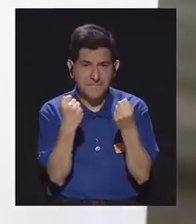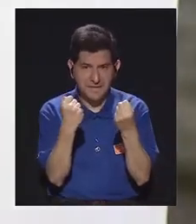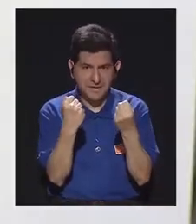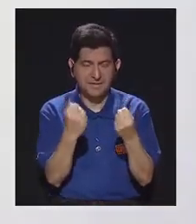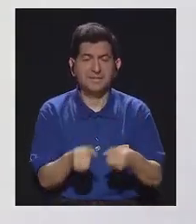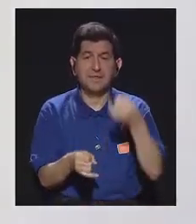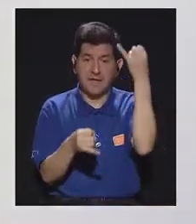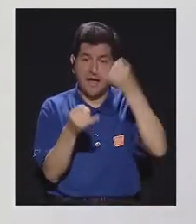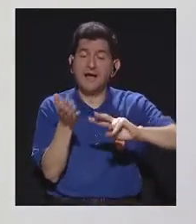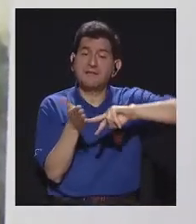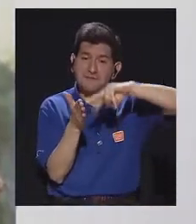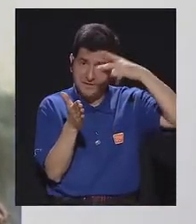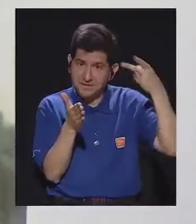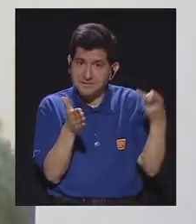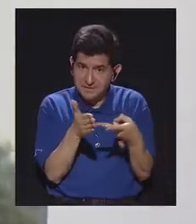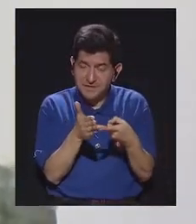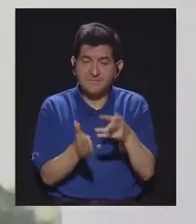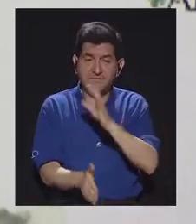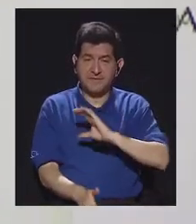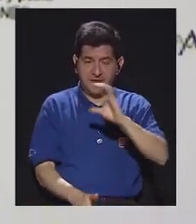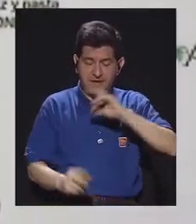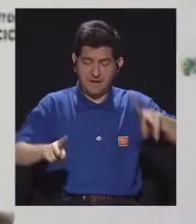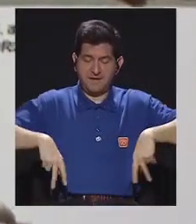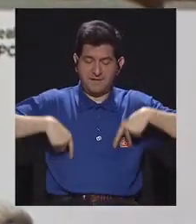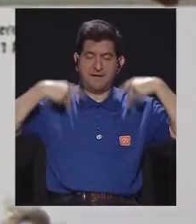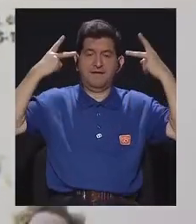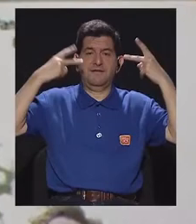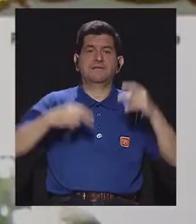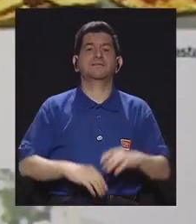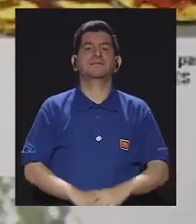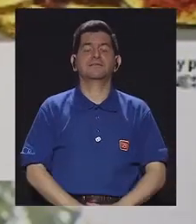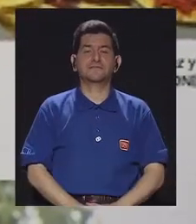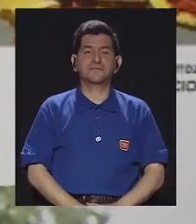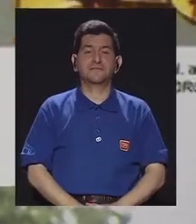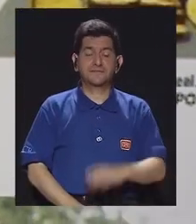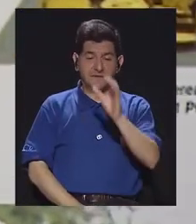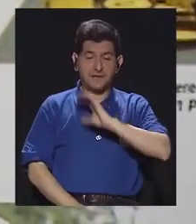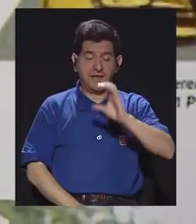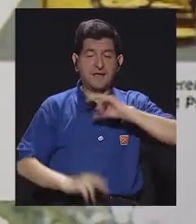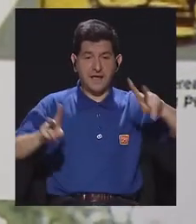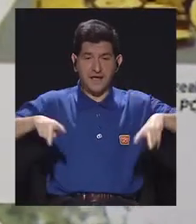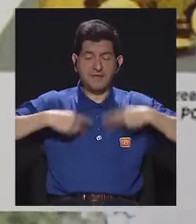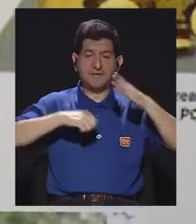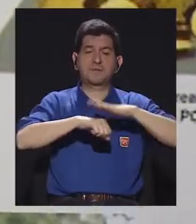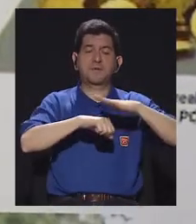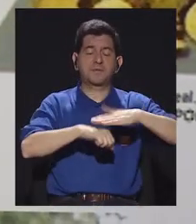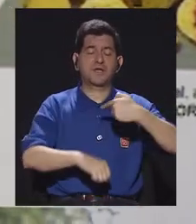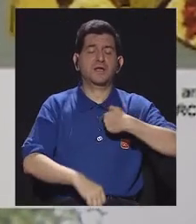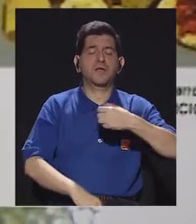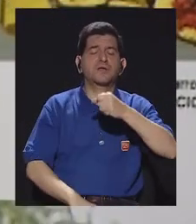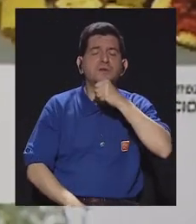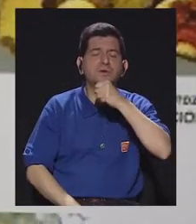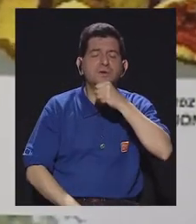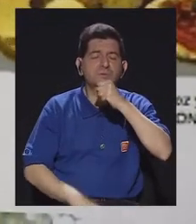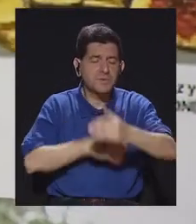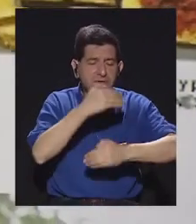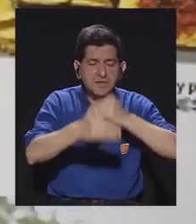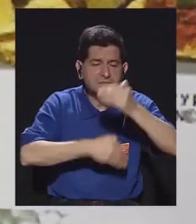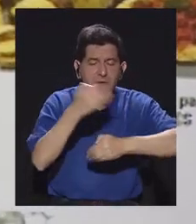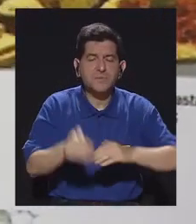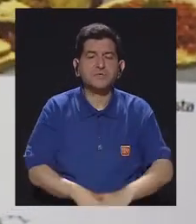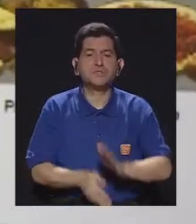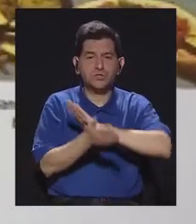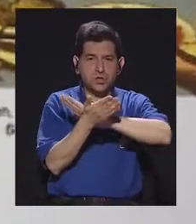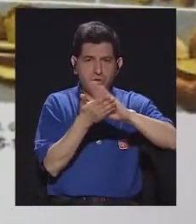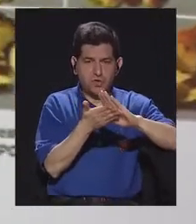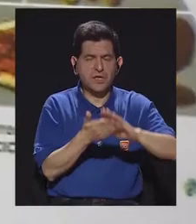final de cuentas eso va a repercutir en calidad de vida, calidad de vida que me va a permitir envejecer con dignidad.